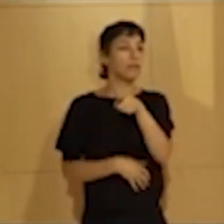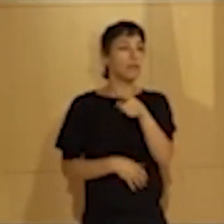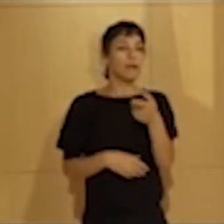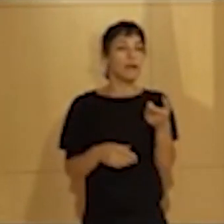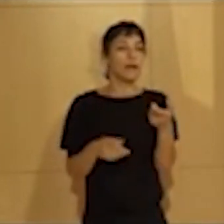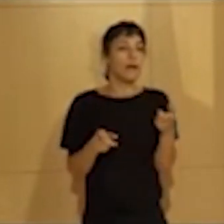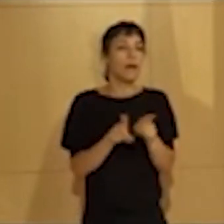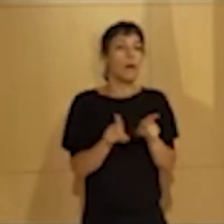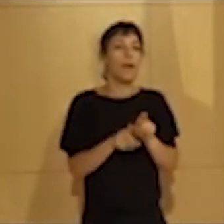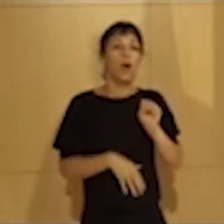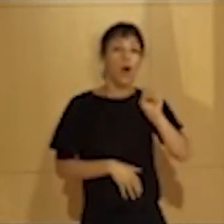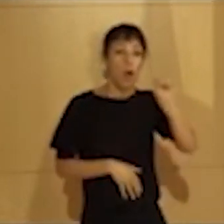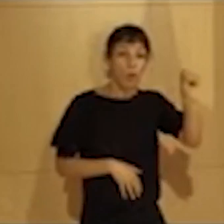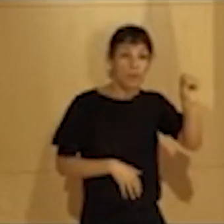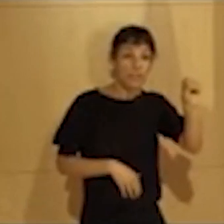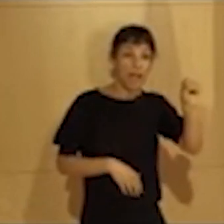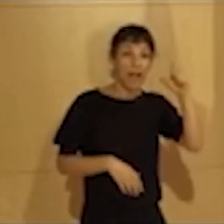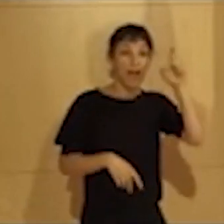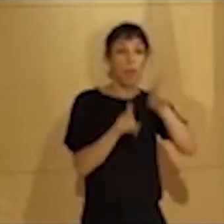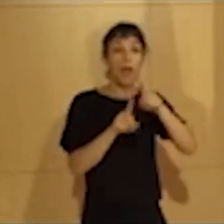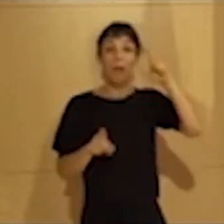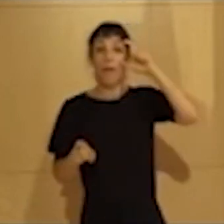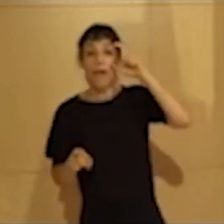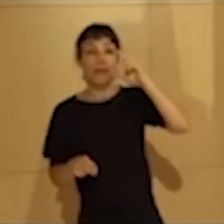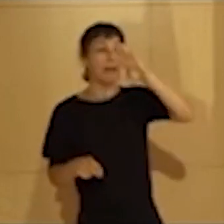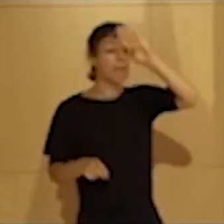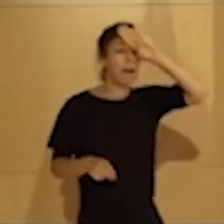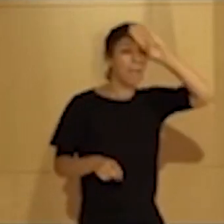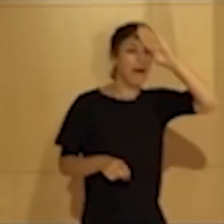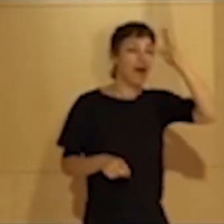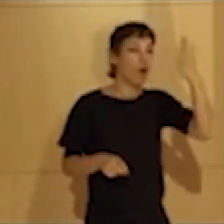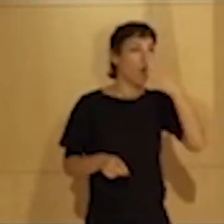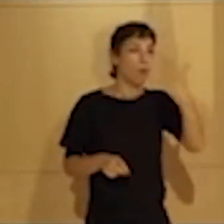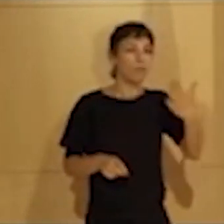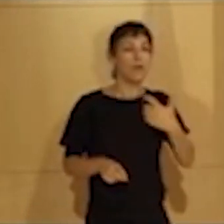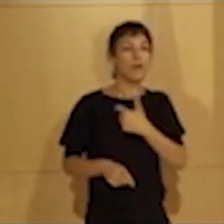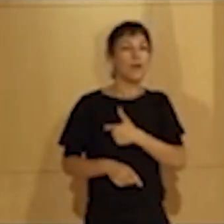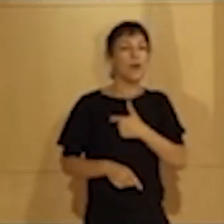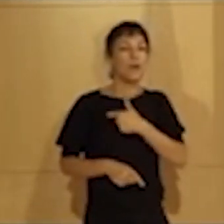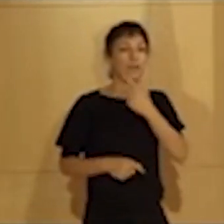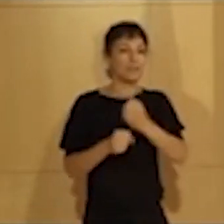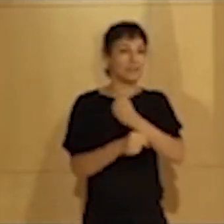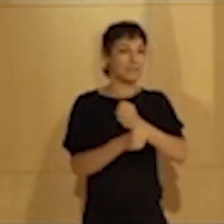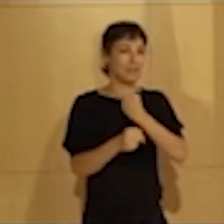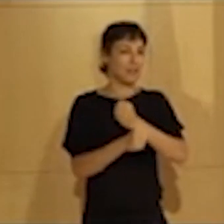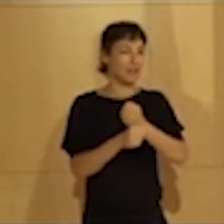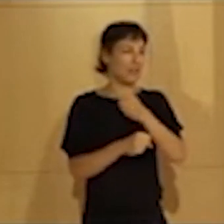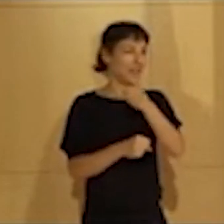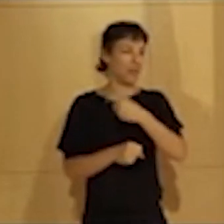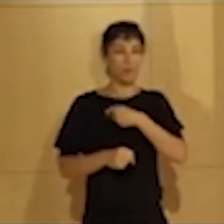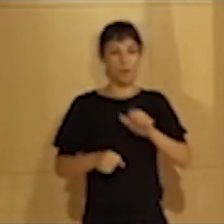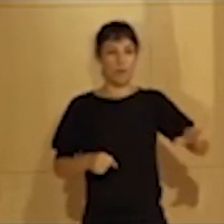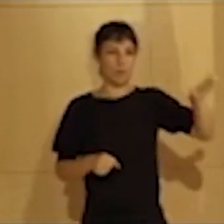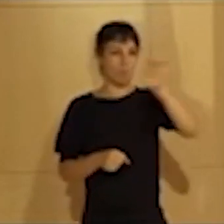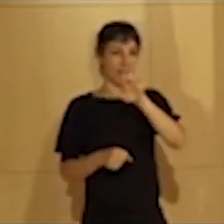propone biden el papa o sinceramente el comisario de empleo y trabajo de la comisión